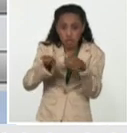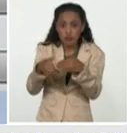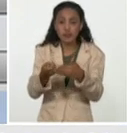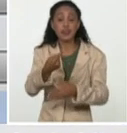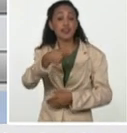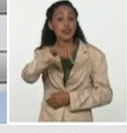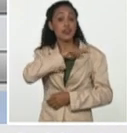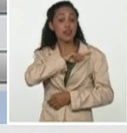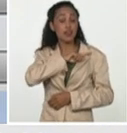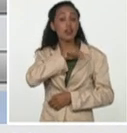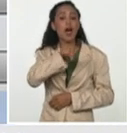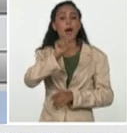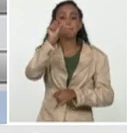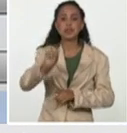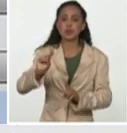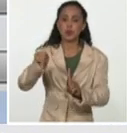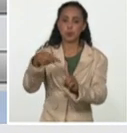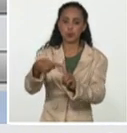pues fueran